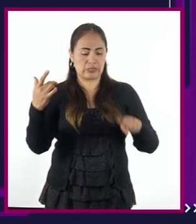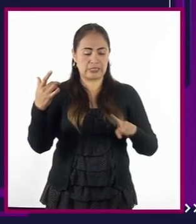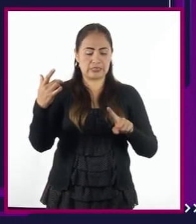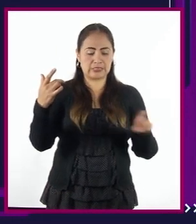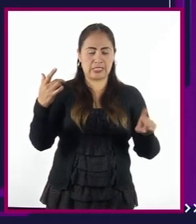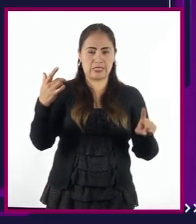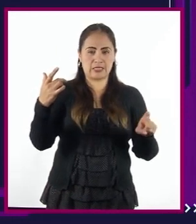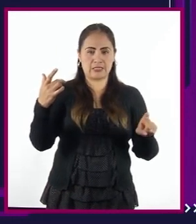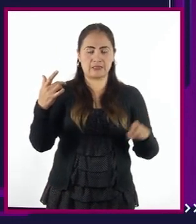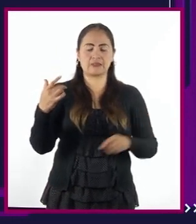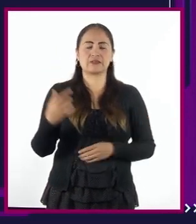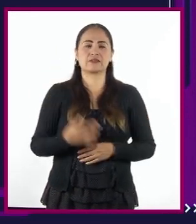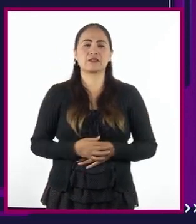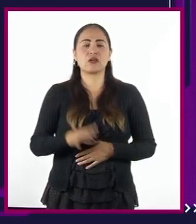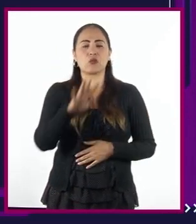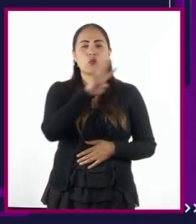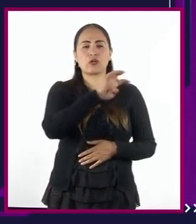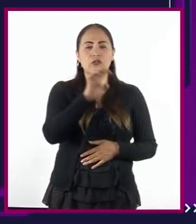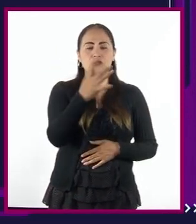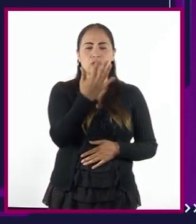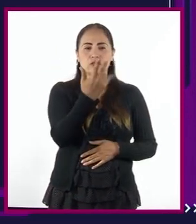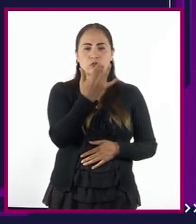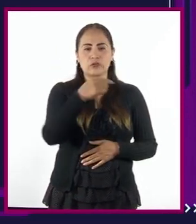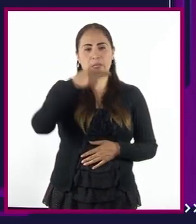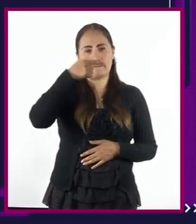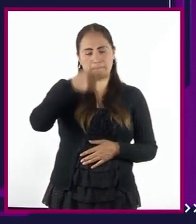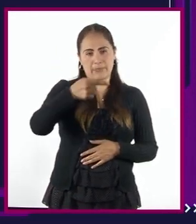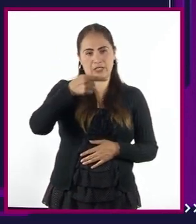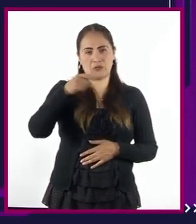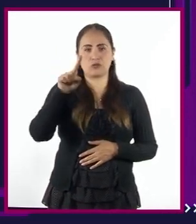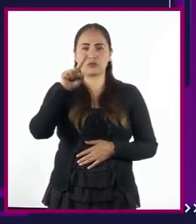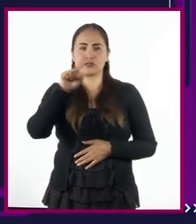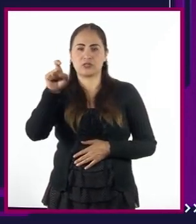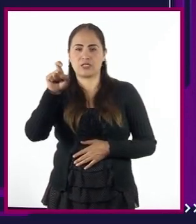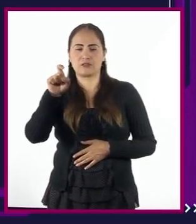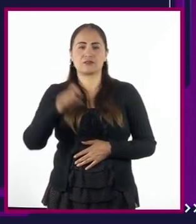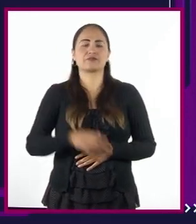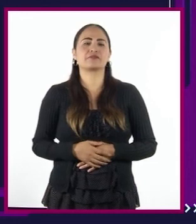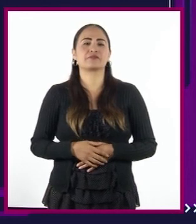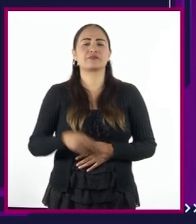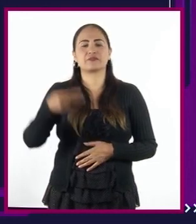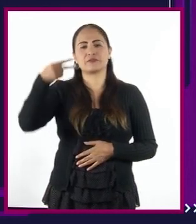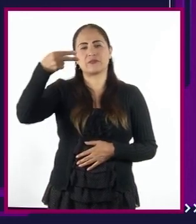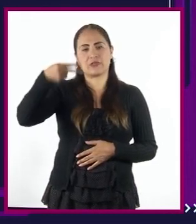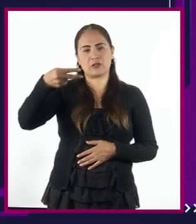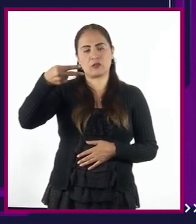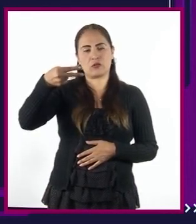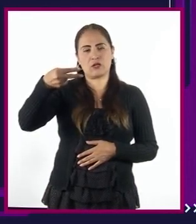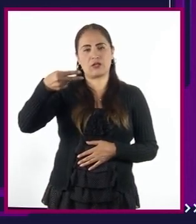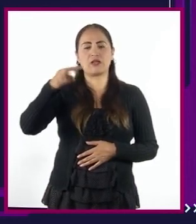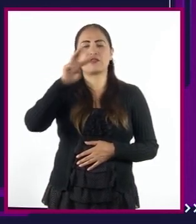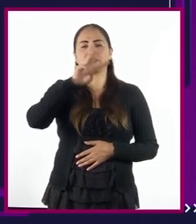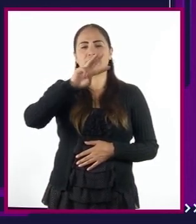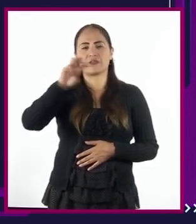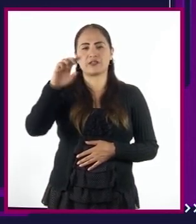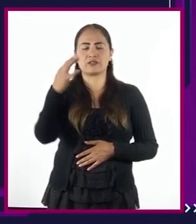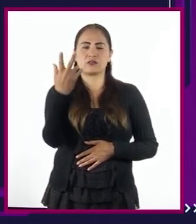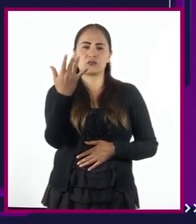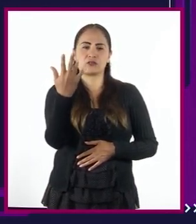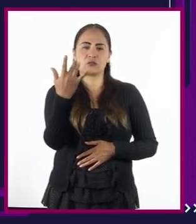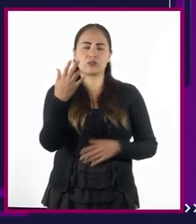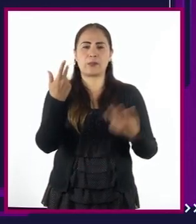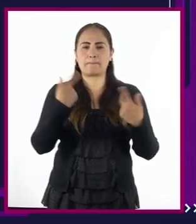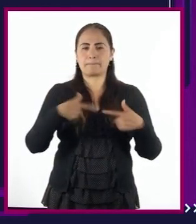100. Entonces, 450 menos 100, obtenemos una diferencia de